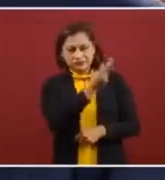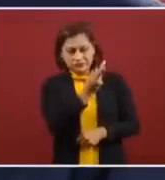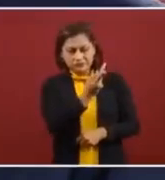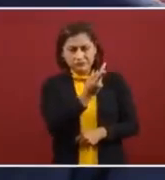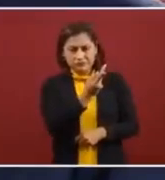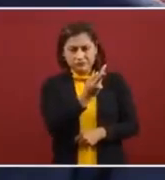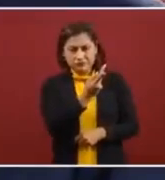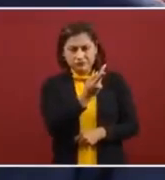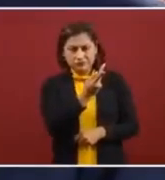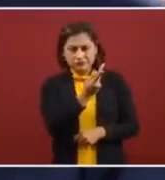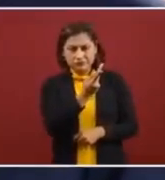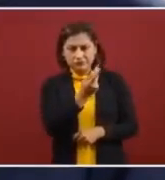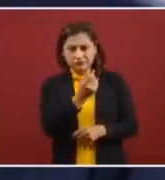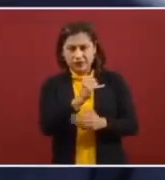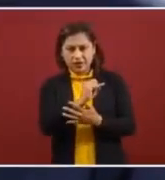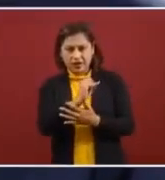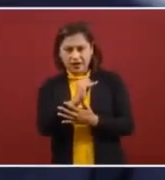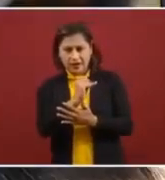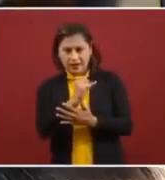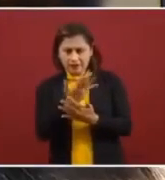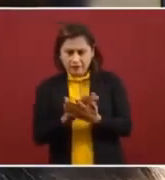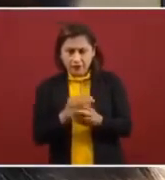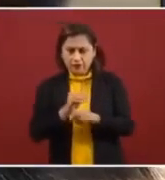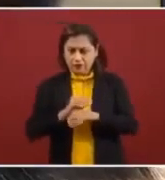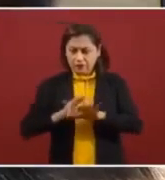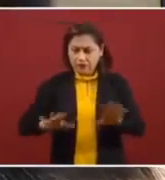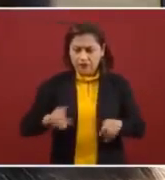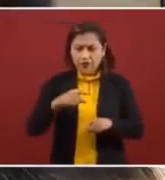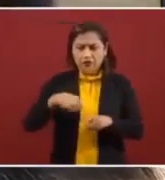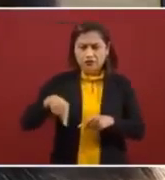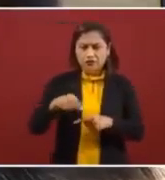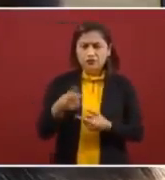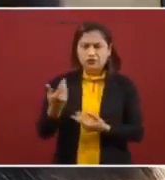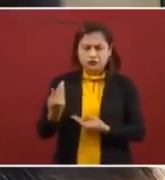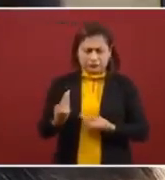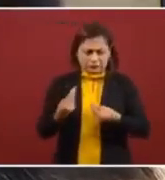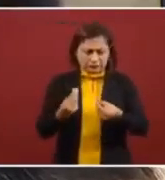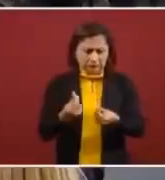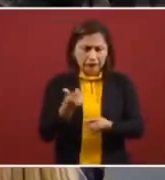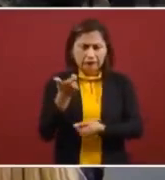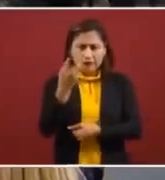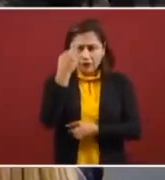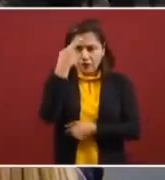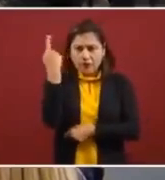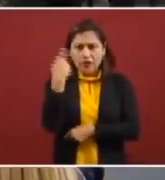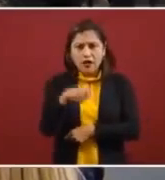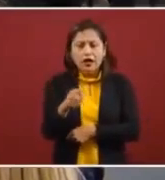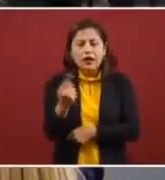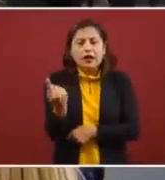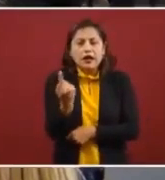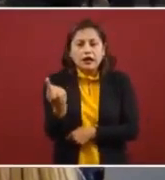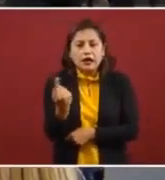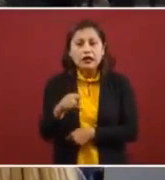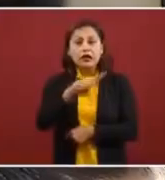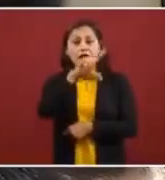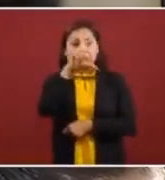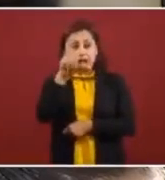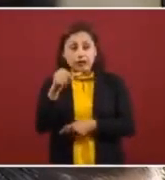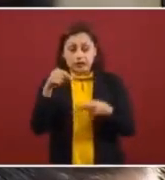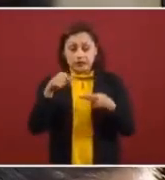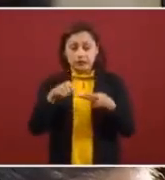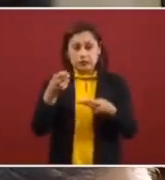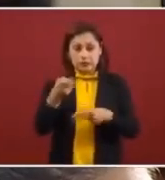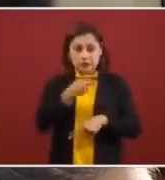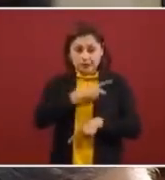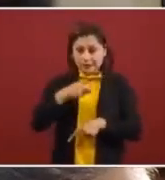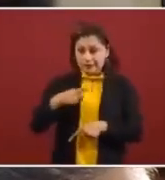precisa sobre en qué se gastó este dinero y qué va a pasar con el adeudo si seguiremos siendo los ciudadanos los que asumamos los costos de la